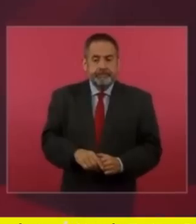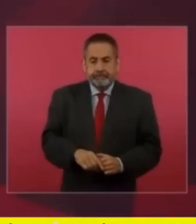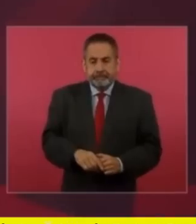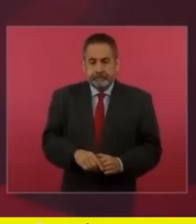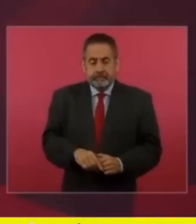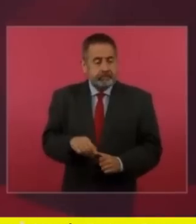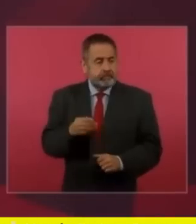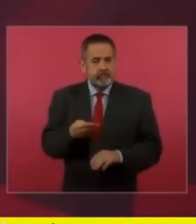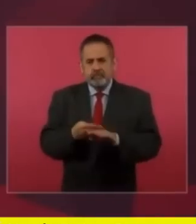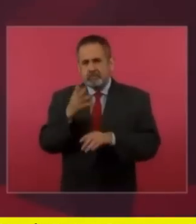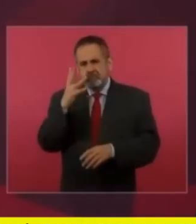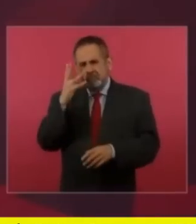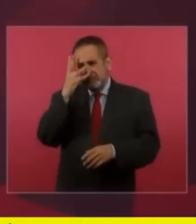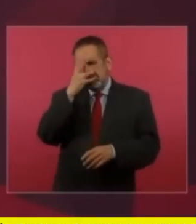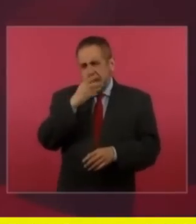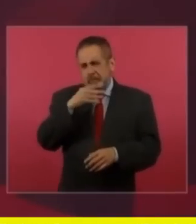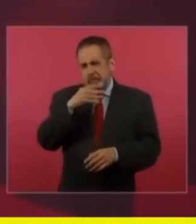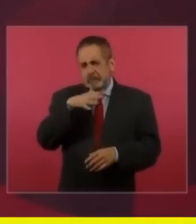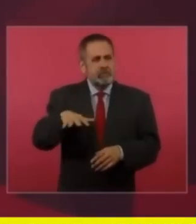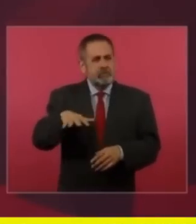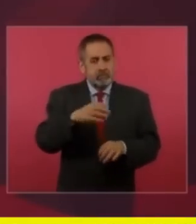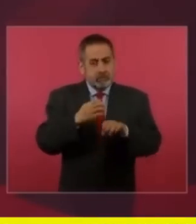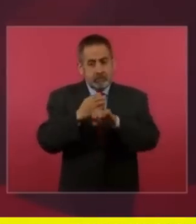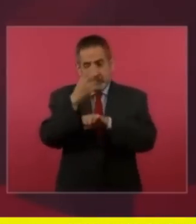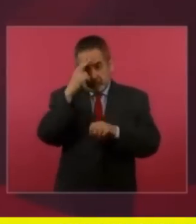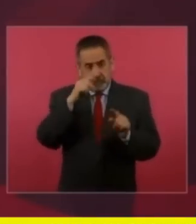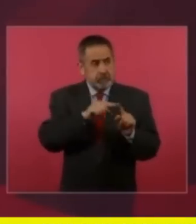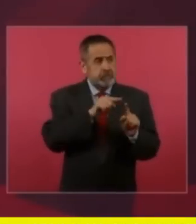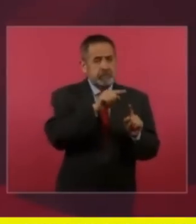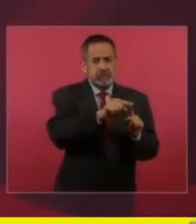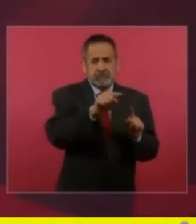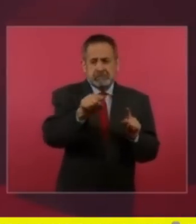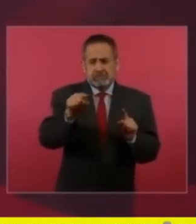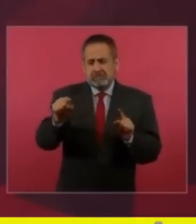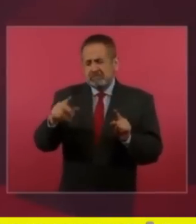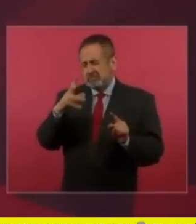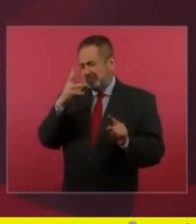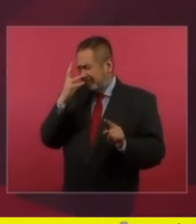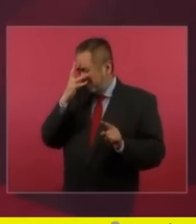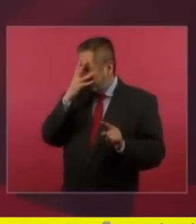muy bello, el Estado de México,